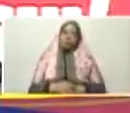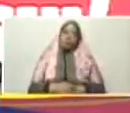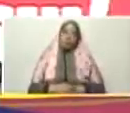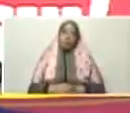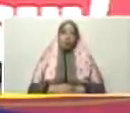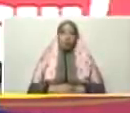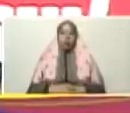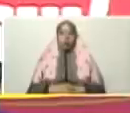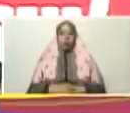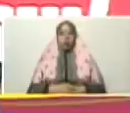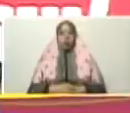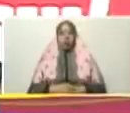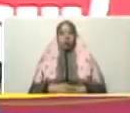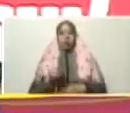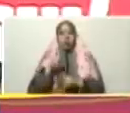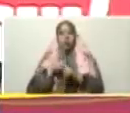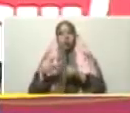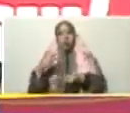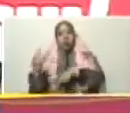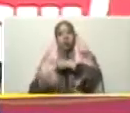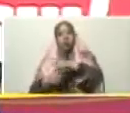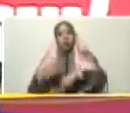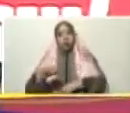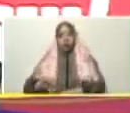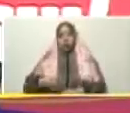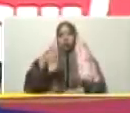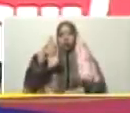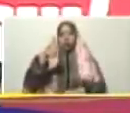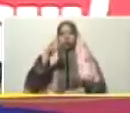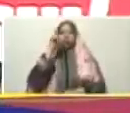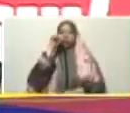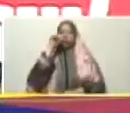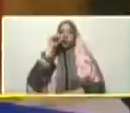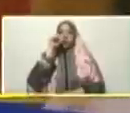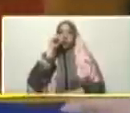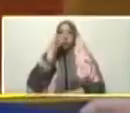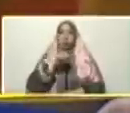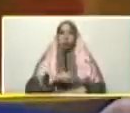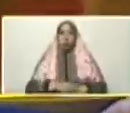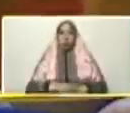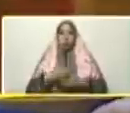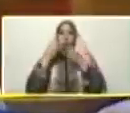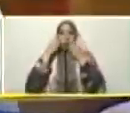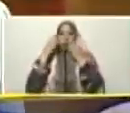el mayor revolucionario gerardo márquez